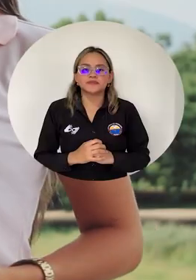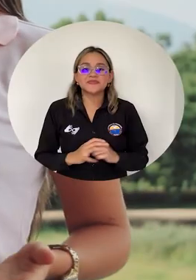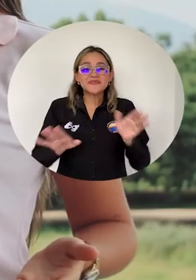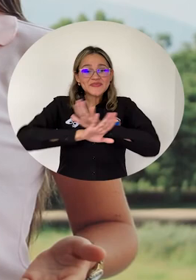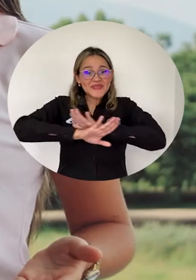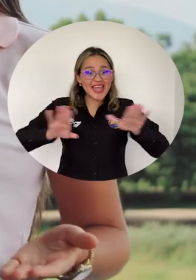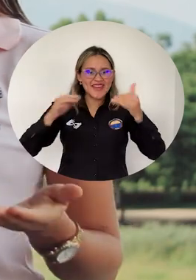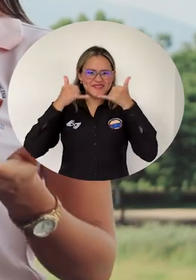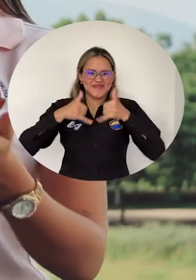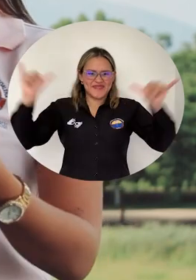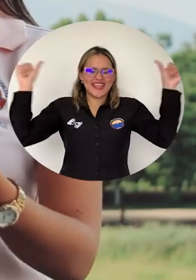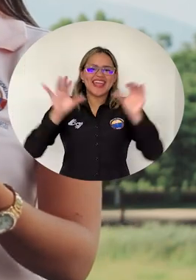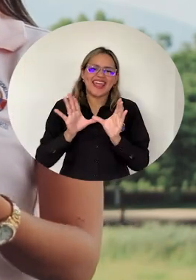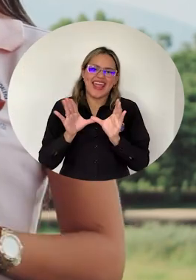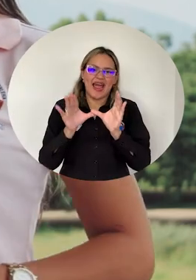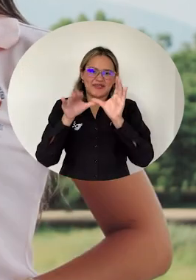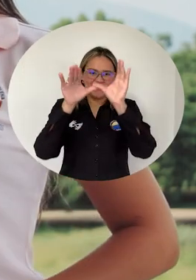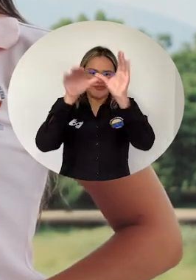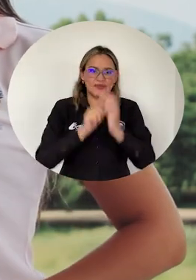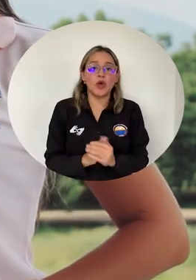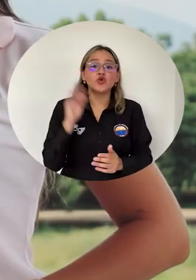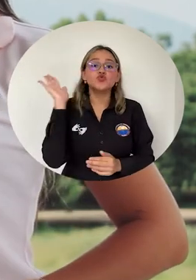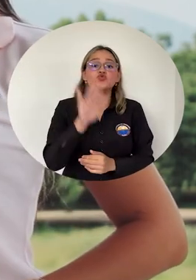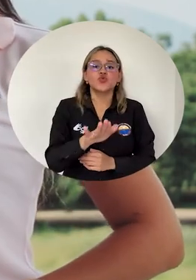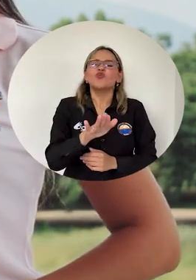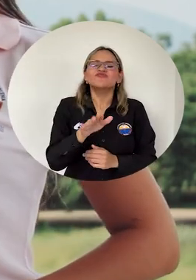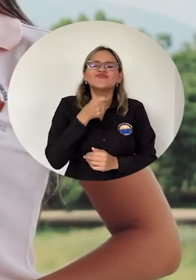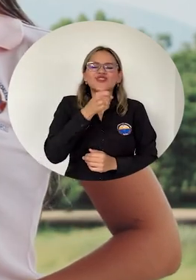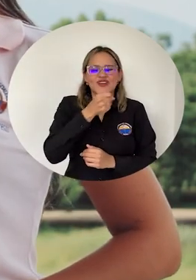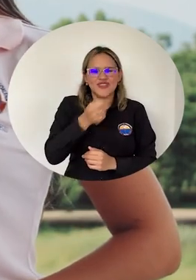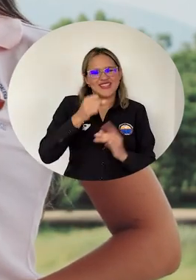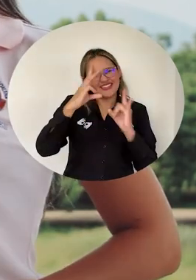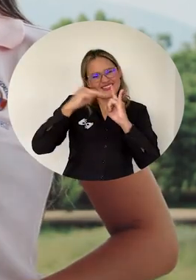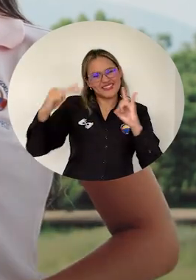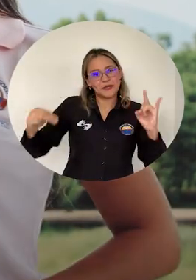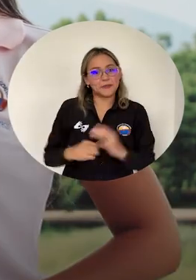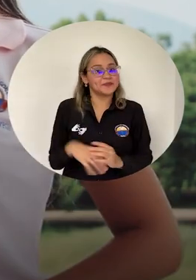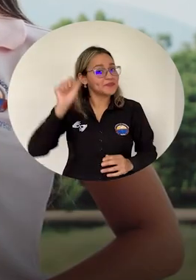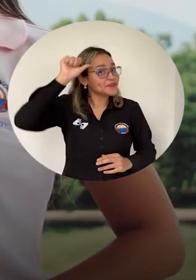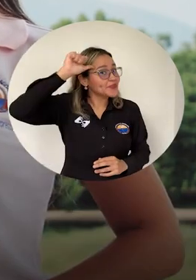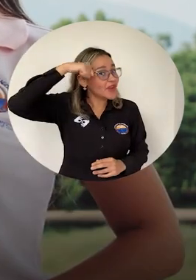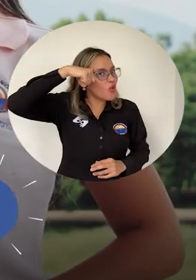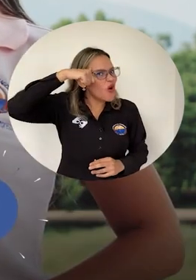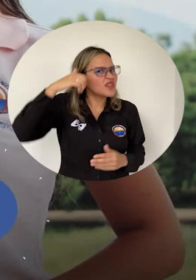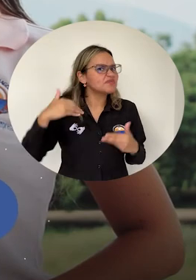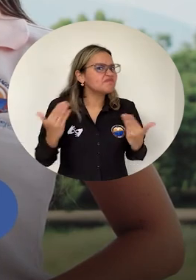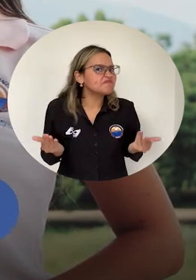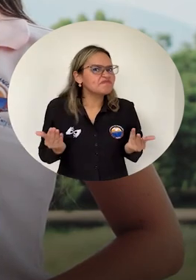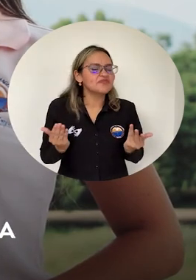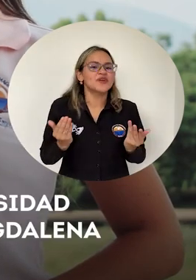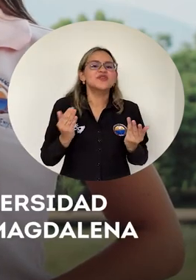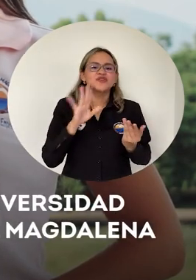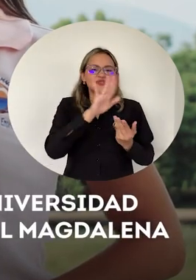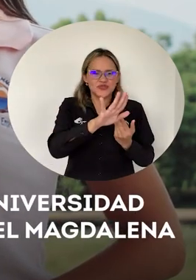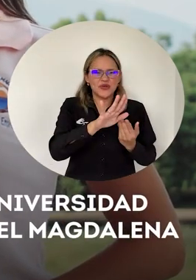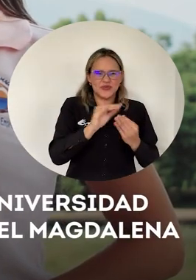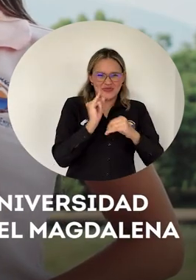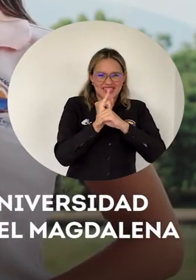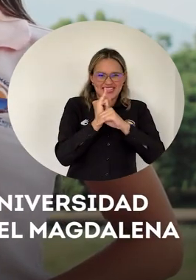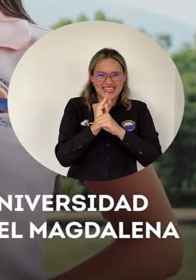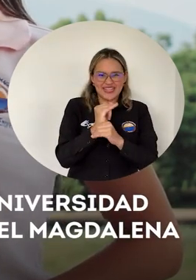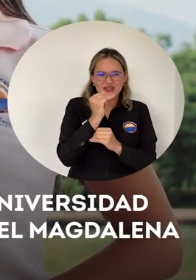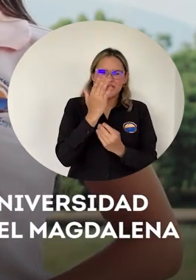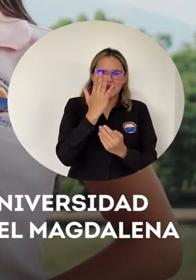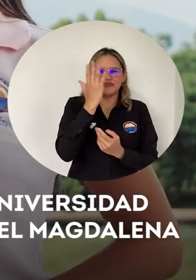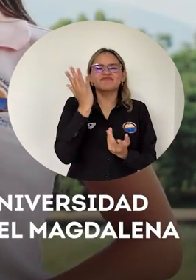Hemos llegado Al final Del Campus TV Programa Institucional De la Universidad Del Magdalena Recuerden Seguirnos En nuestras Redes Institucionales